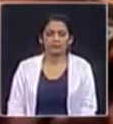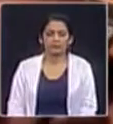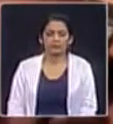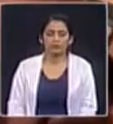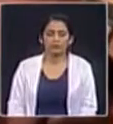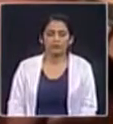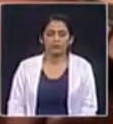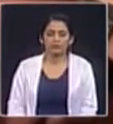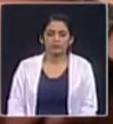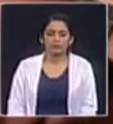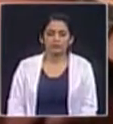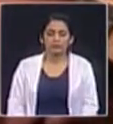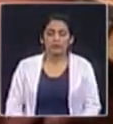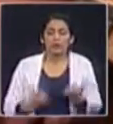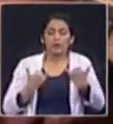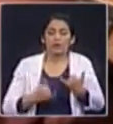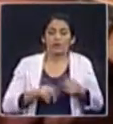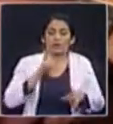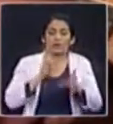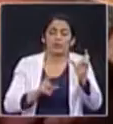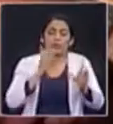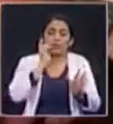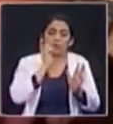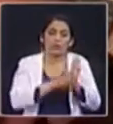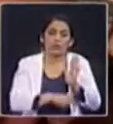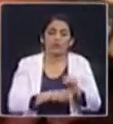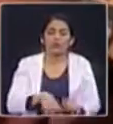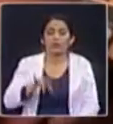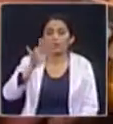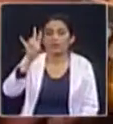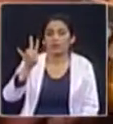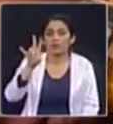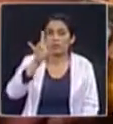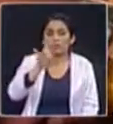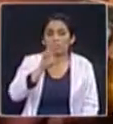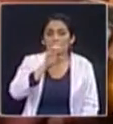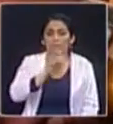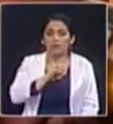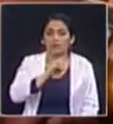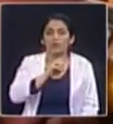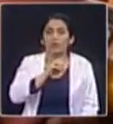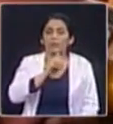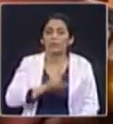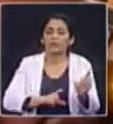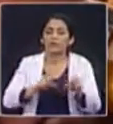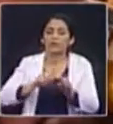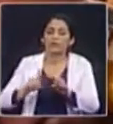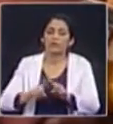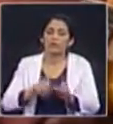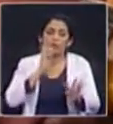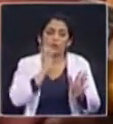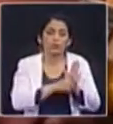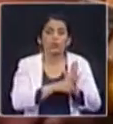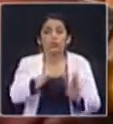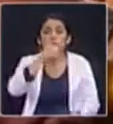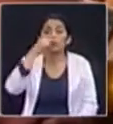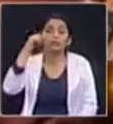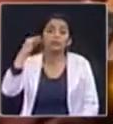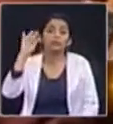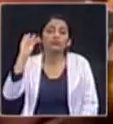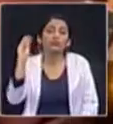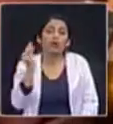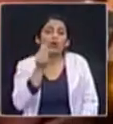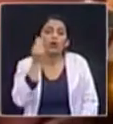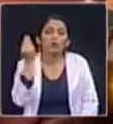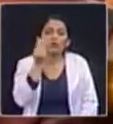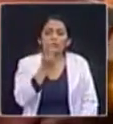ámbito de denuncia y judicializados, 770 casos más o menos. ¿Estudiantes? Exactamente, de niños, niñas,